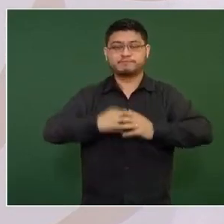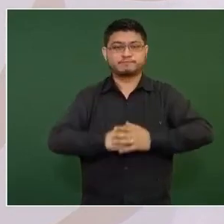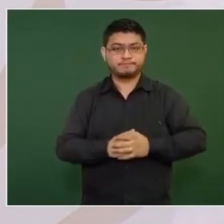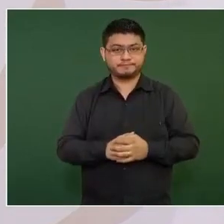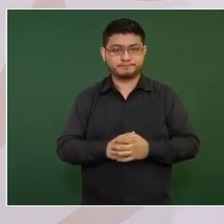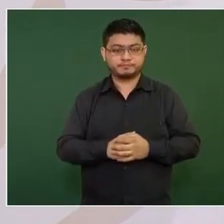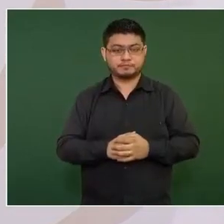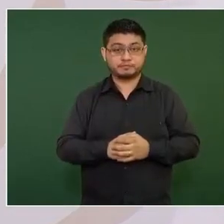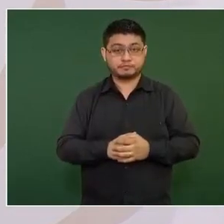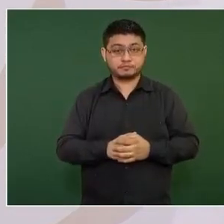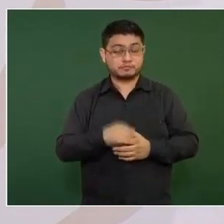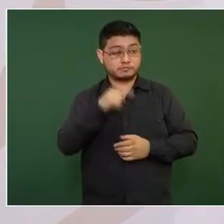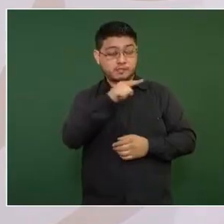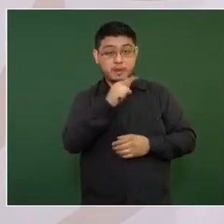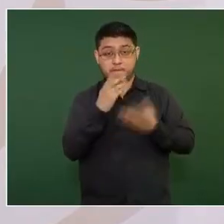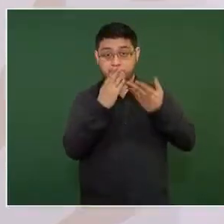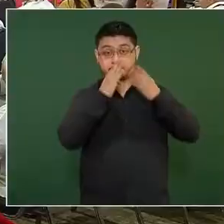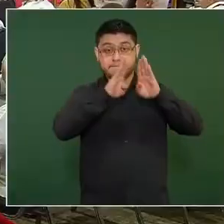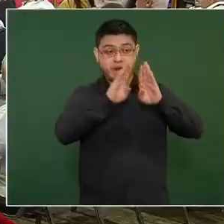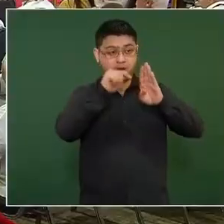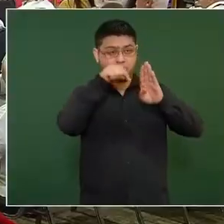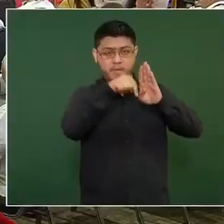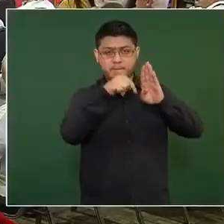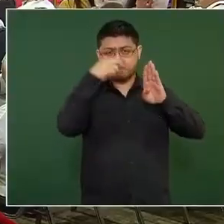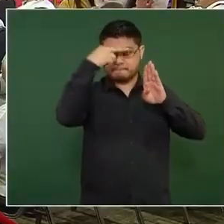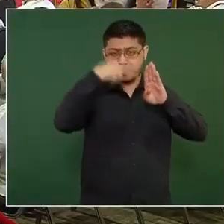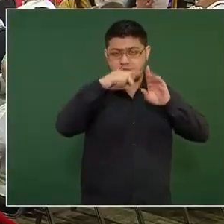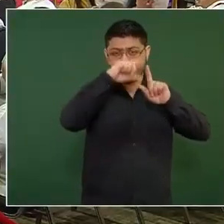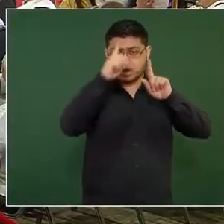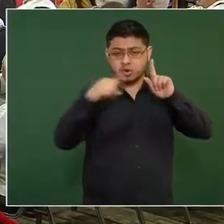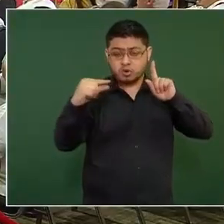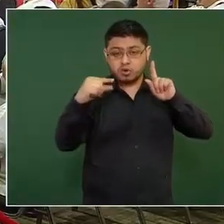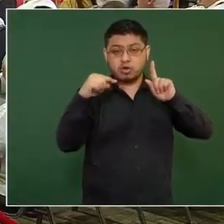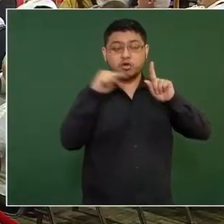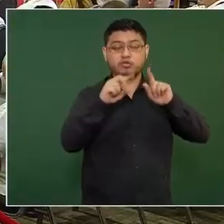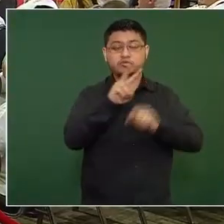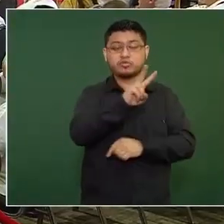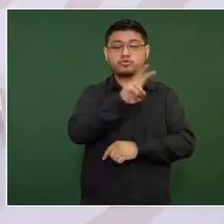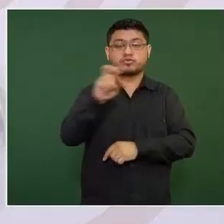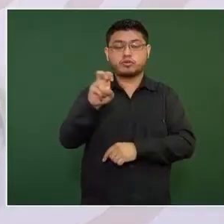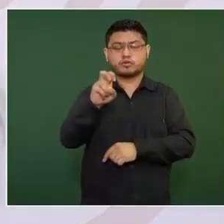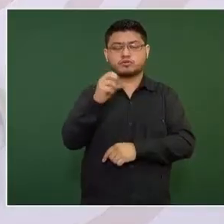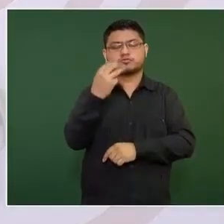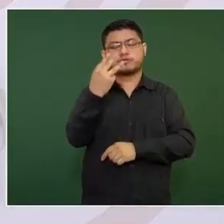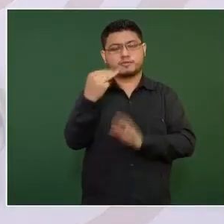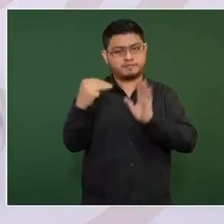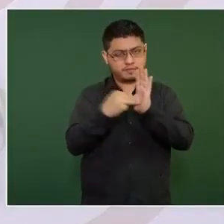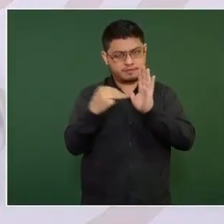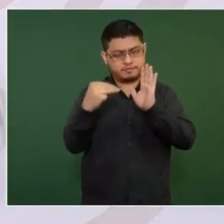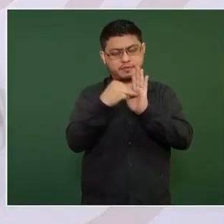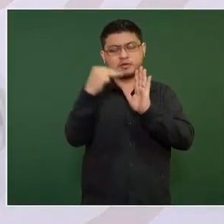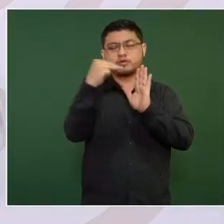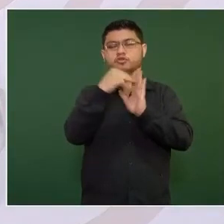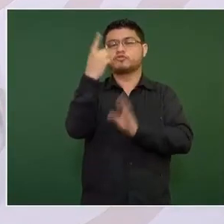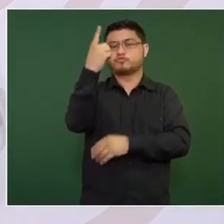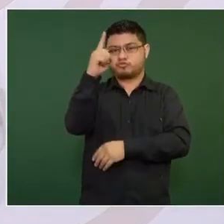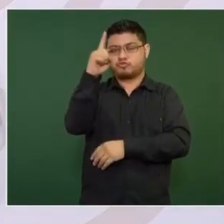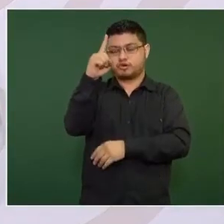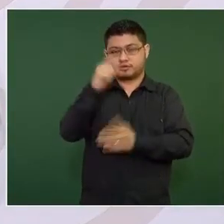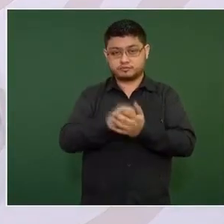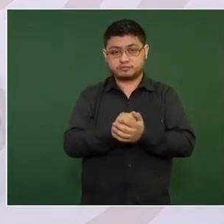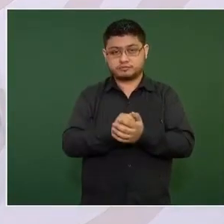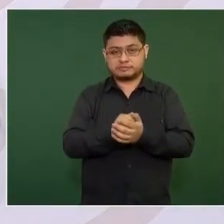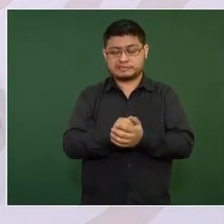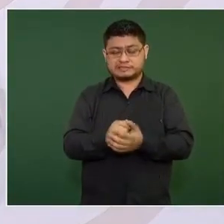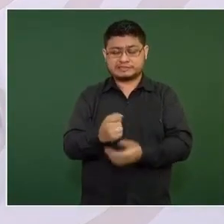del Banco de México suman 203 mil millones de dólares. La deuda